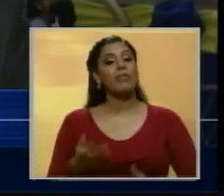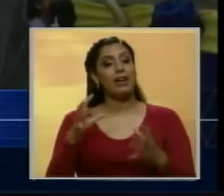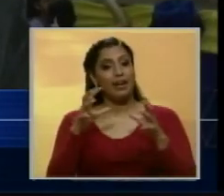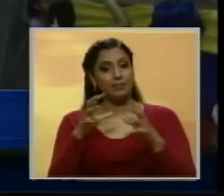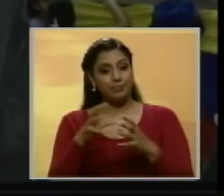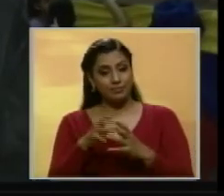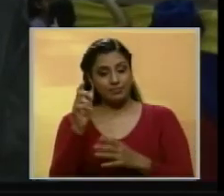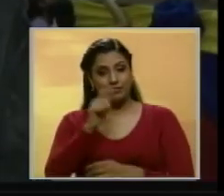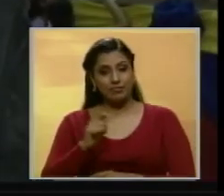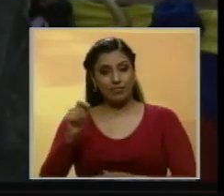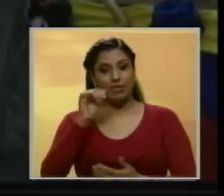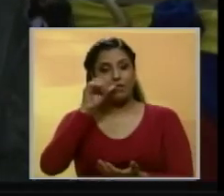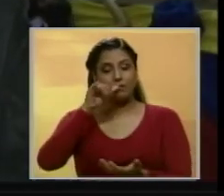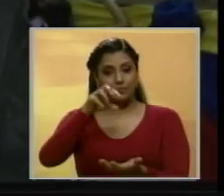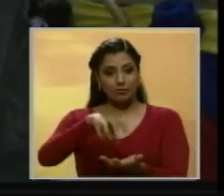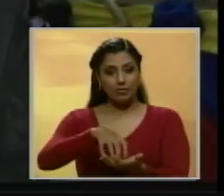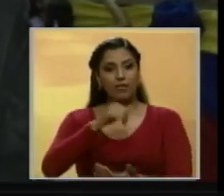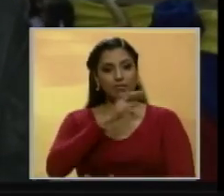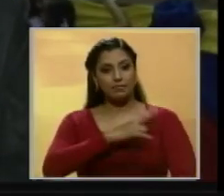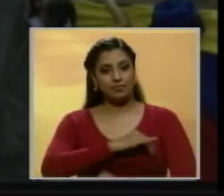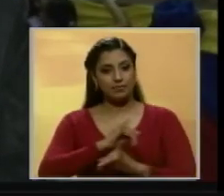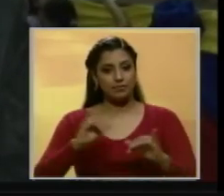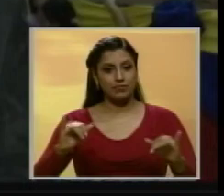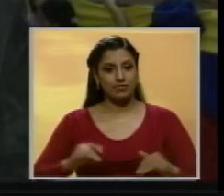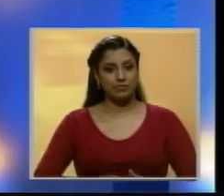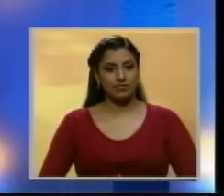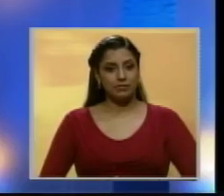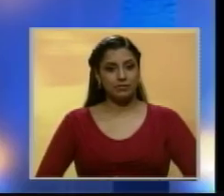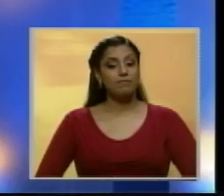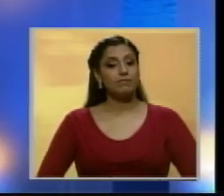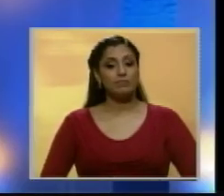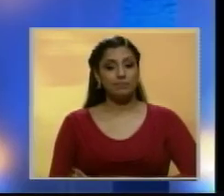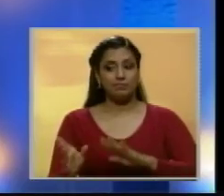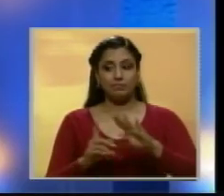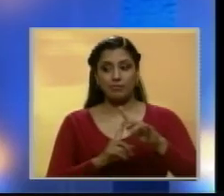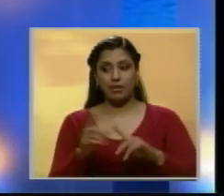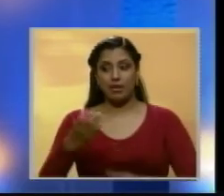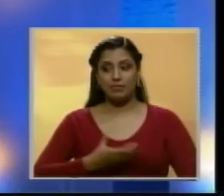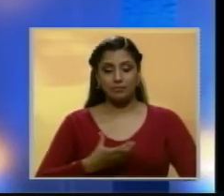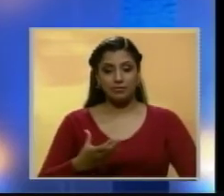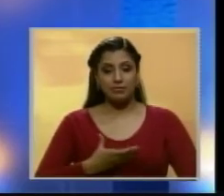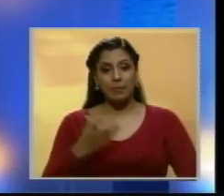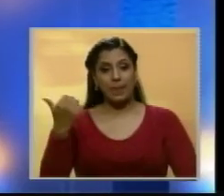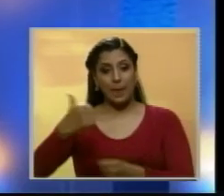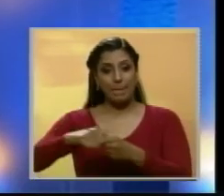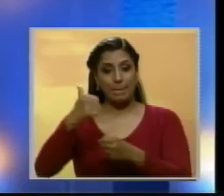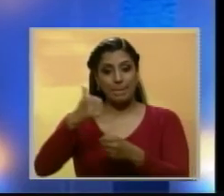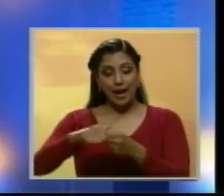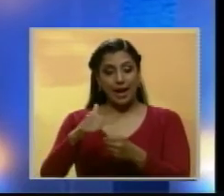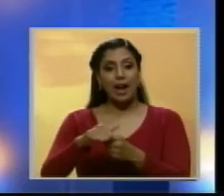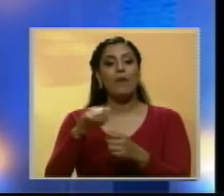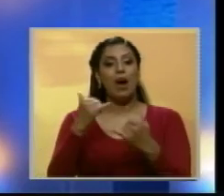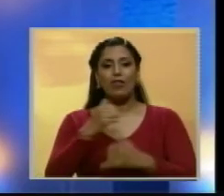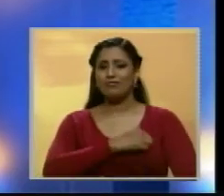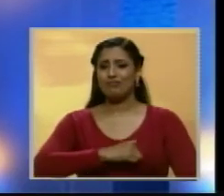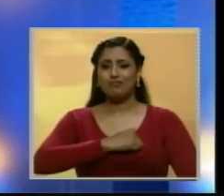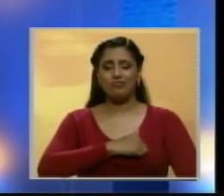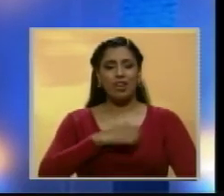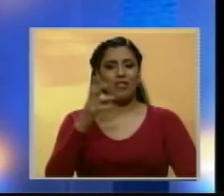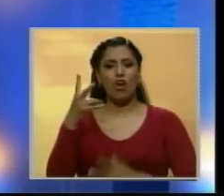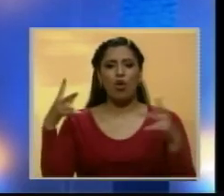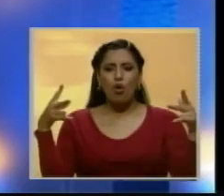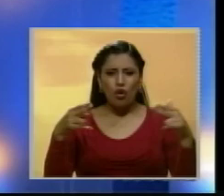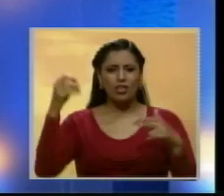Desde Telearagua, Darwin Vázquez Patiño, Noticiero Venevisión. La alcaldesa de Maracaibo, Evelyn Trejo, lamentó que el